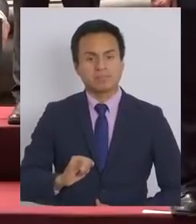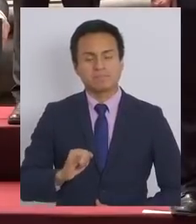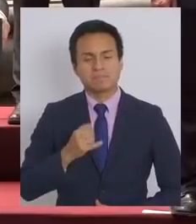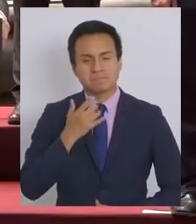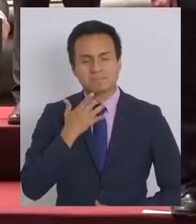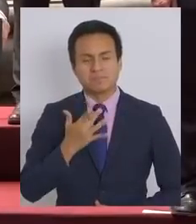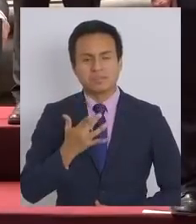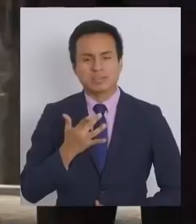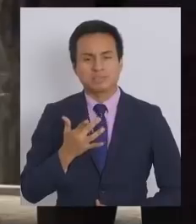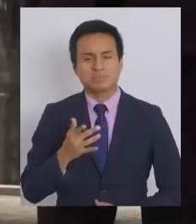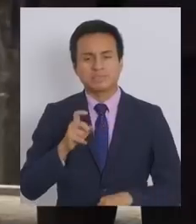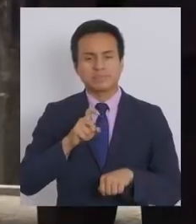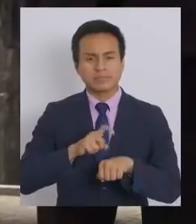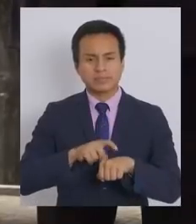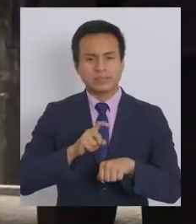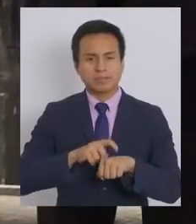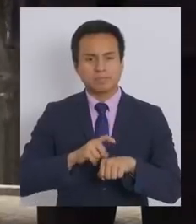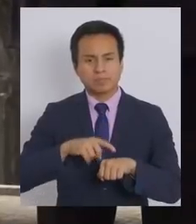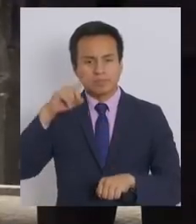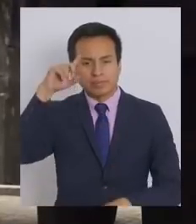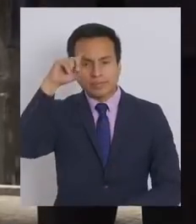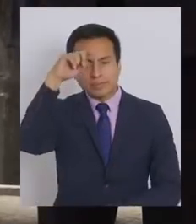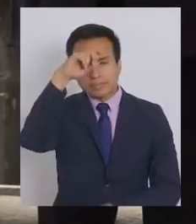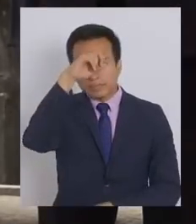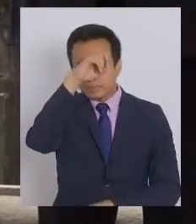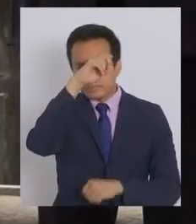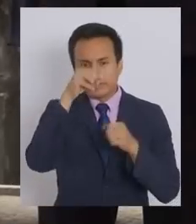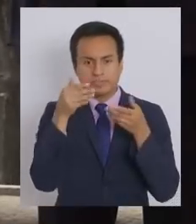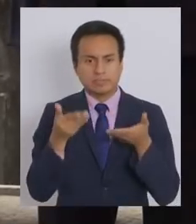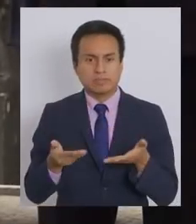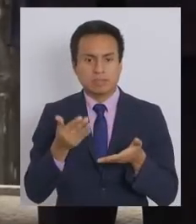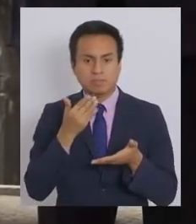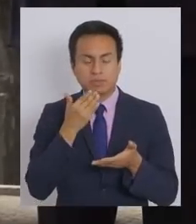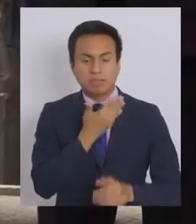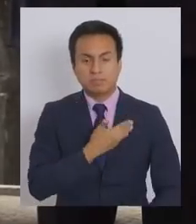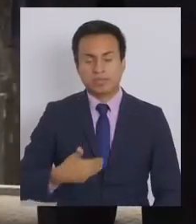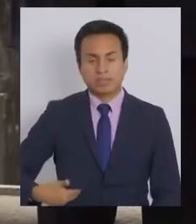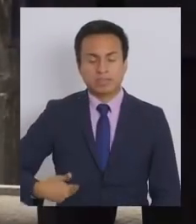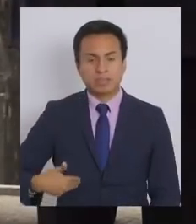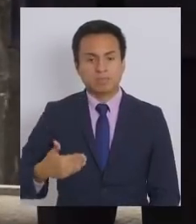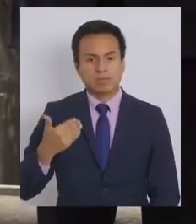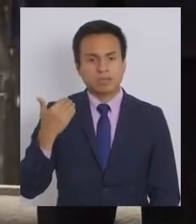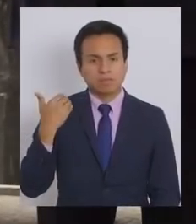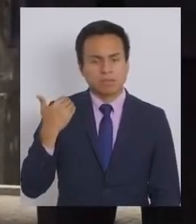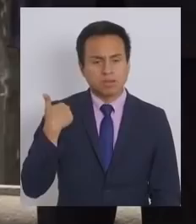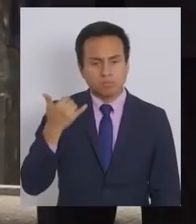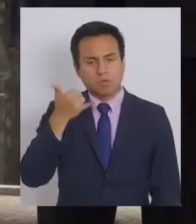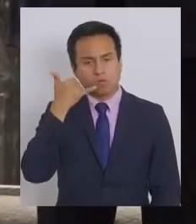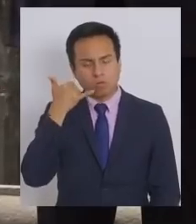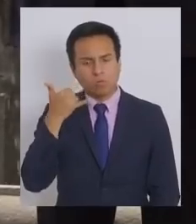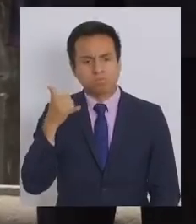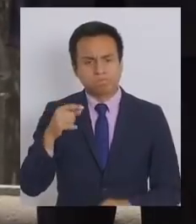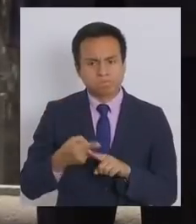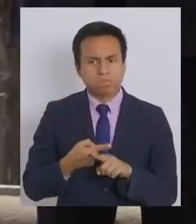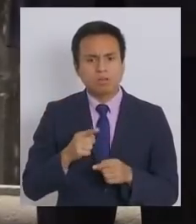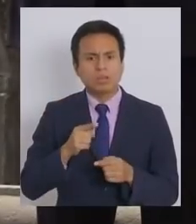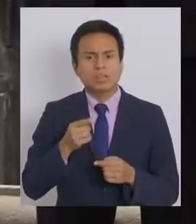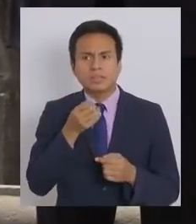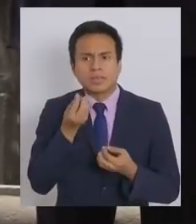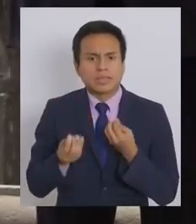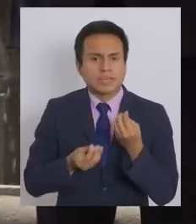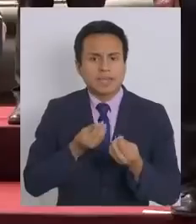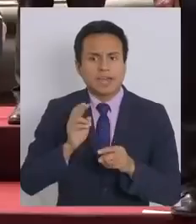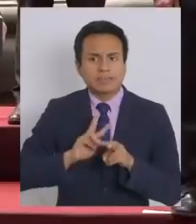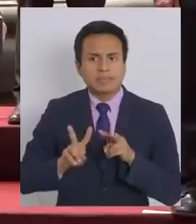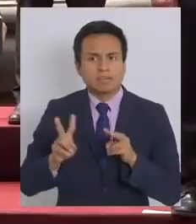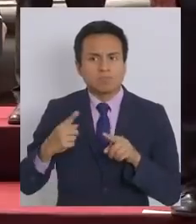porque en este tiempo difícil, también el presidente me llamó más de una vez para preguntarme qué podía hacer